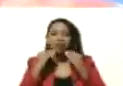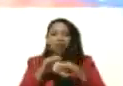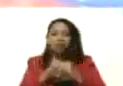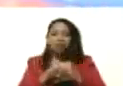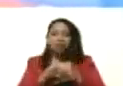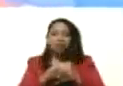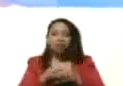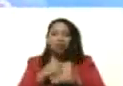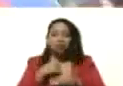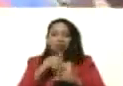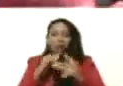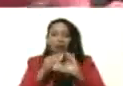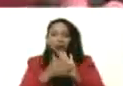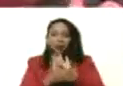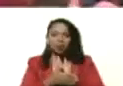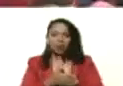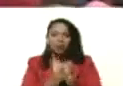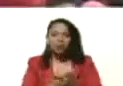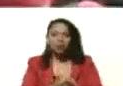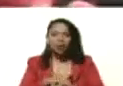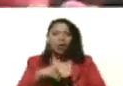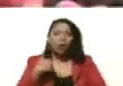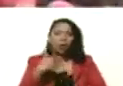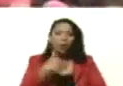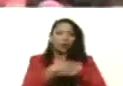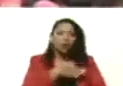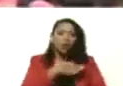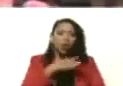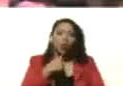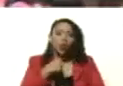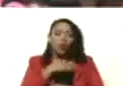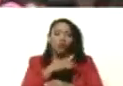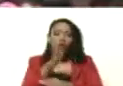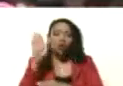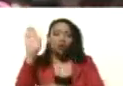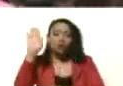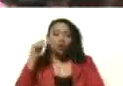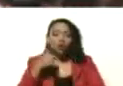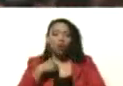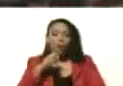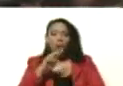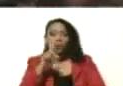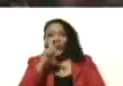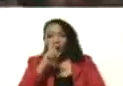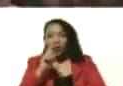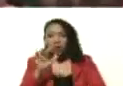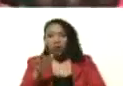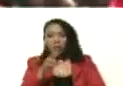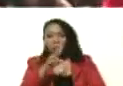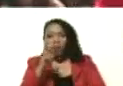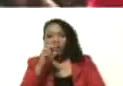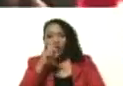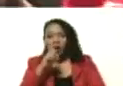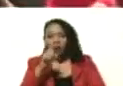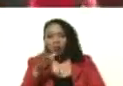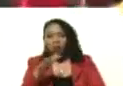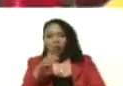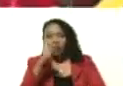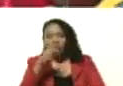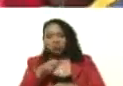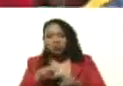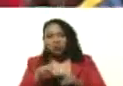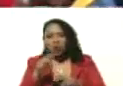por mí. Cuando yo fui juramentado tendría 21 años, 20 años, casi que un